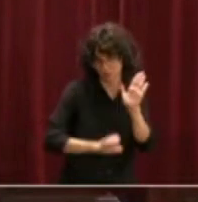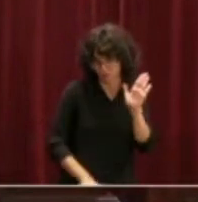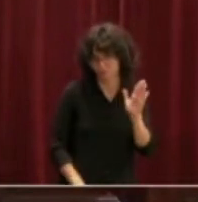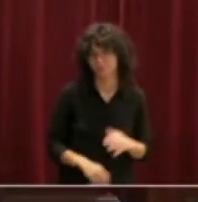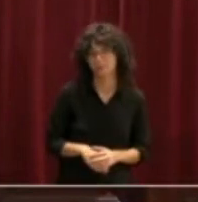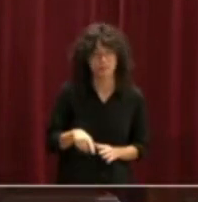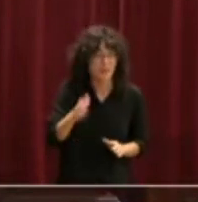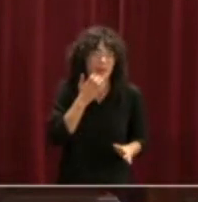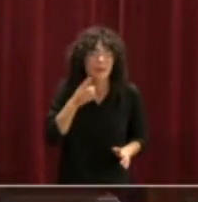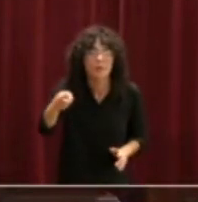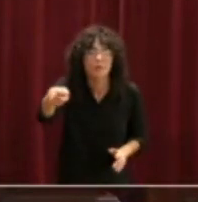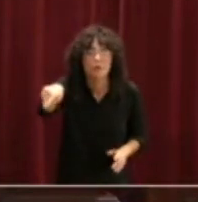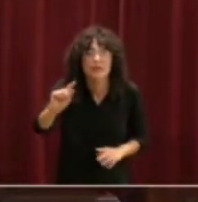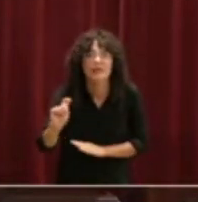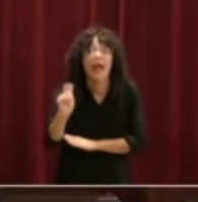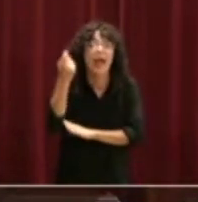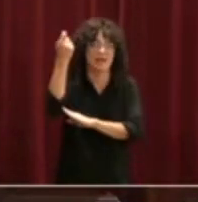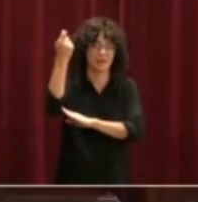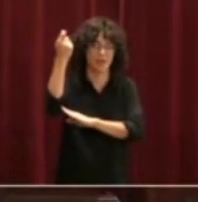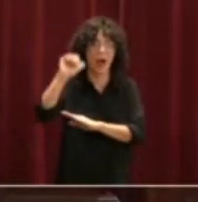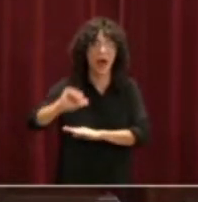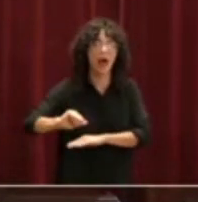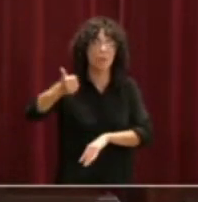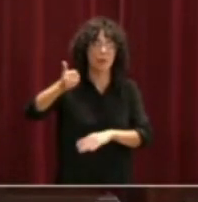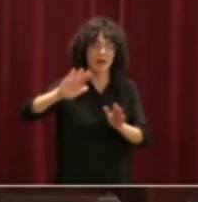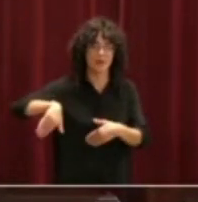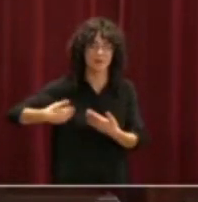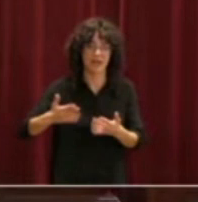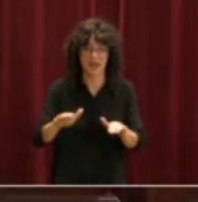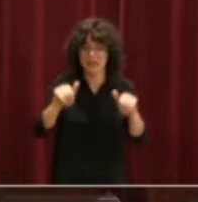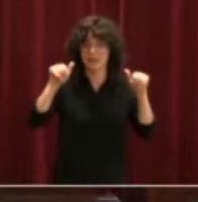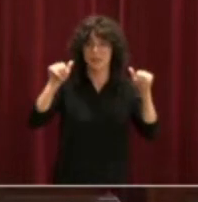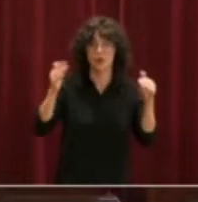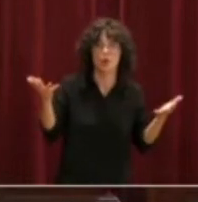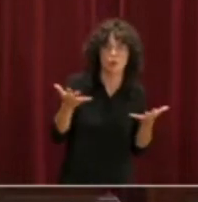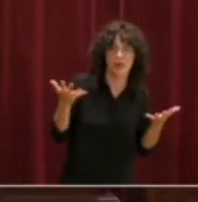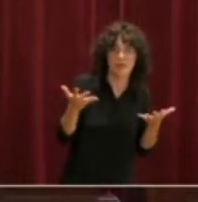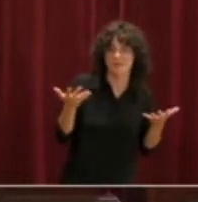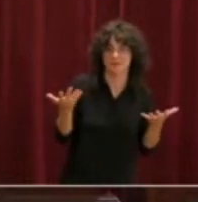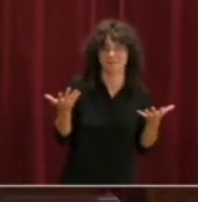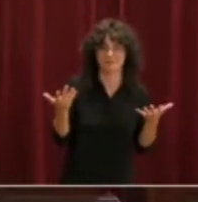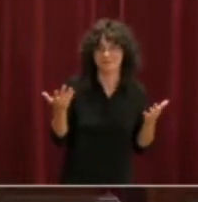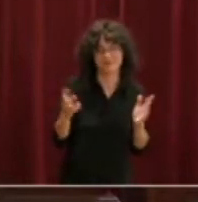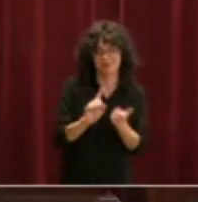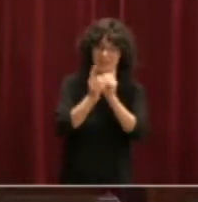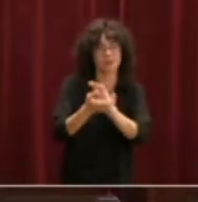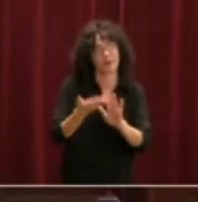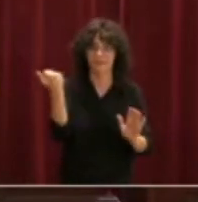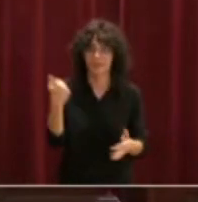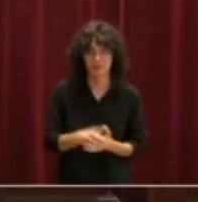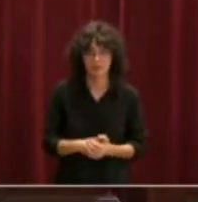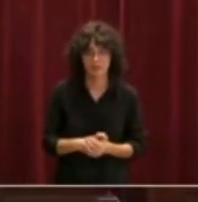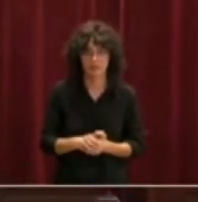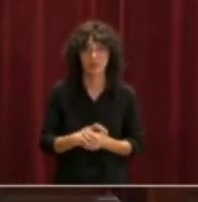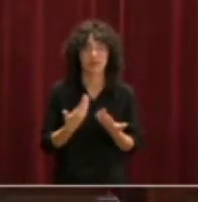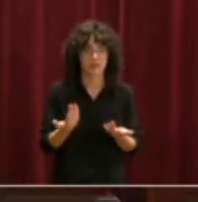esto lo que estarían haciendo es quitar esa excepcionalidad Y esa urgencia que tienen los decretos ley entonces están ustedes desvirtuando